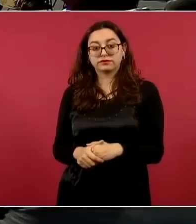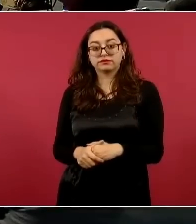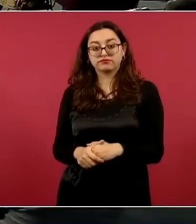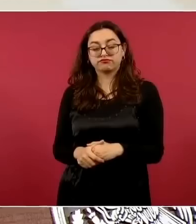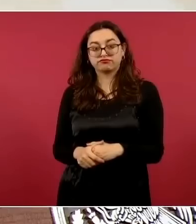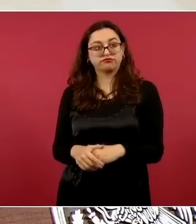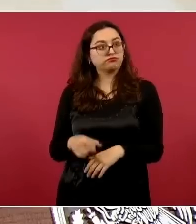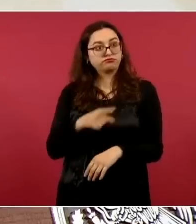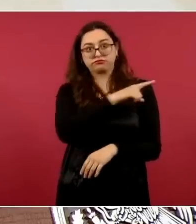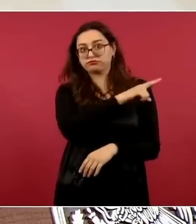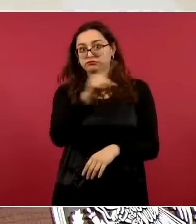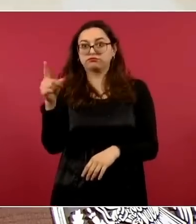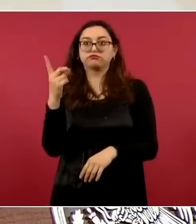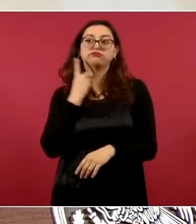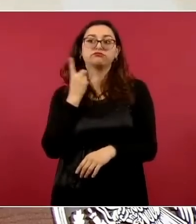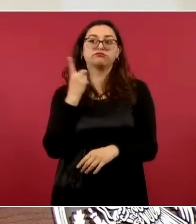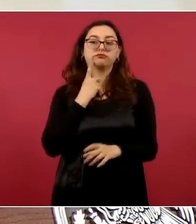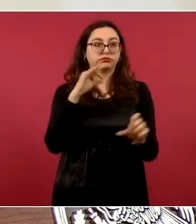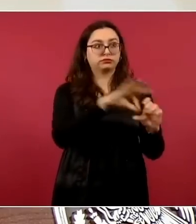Mayoritaria,